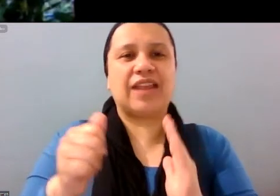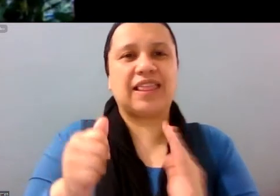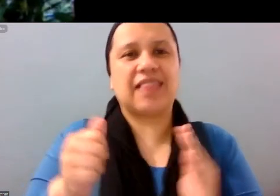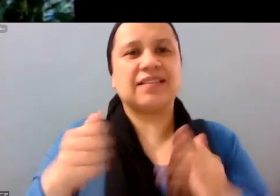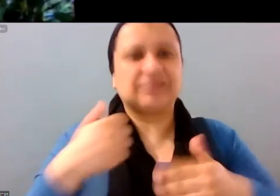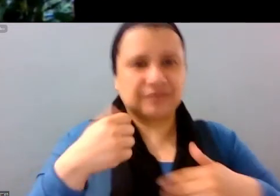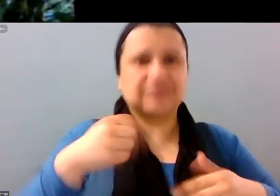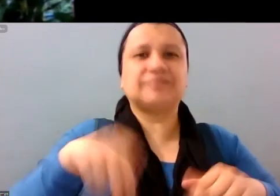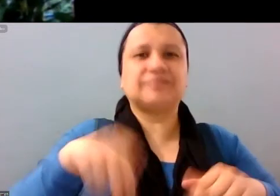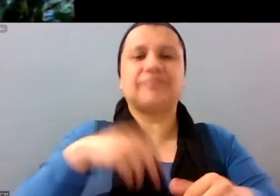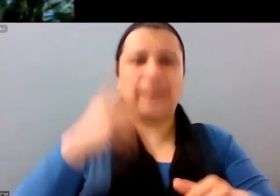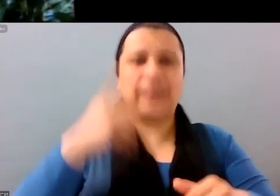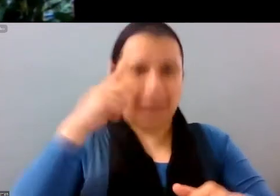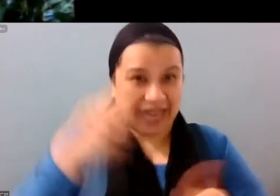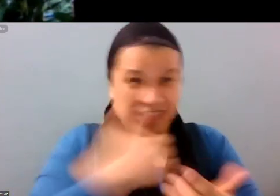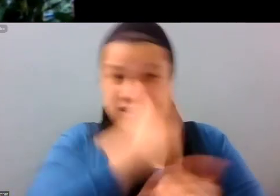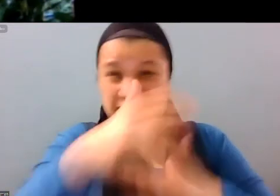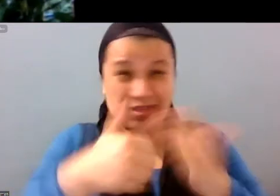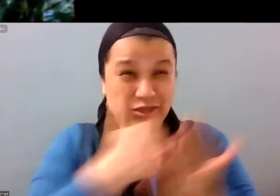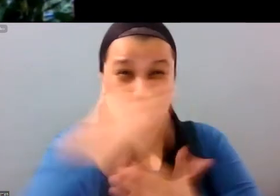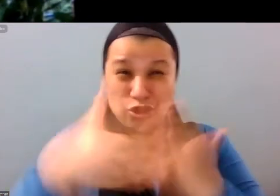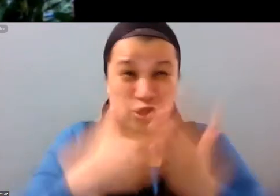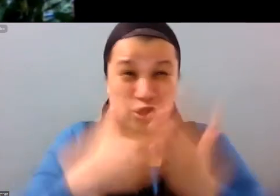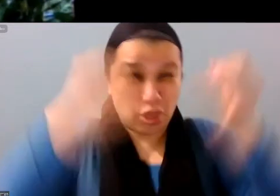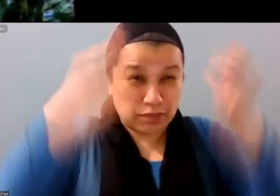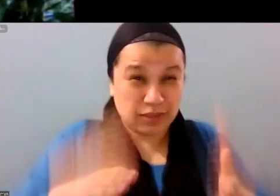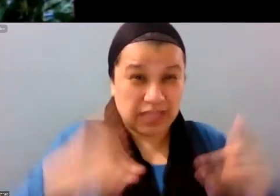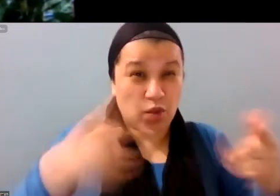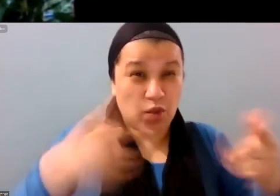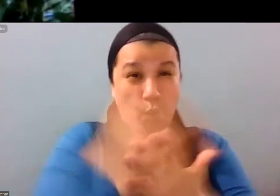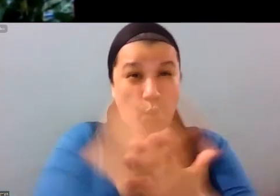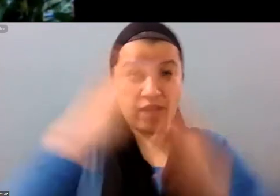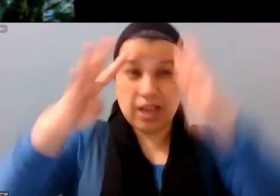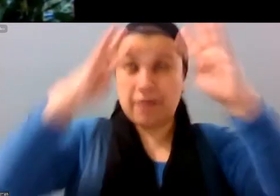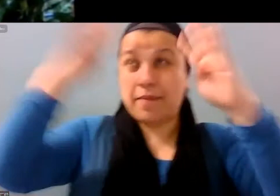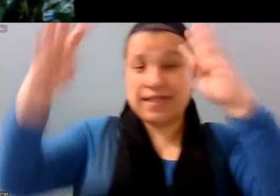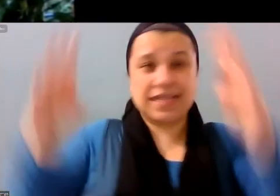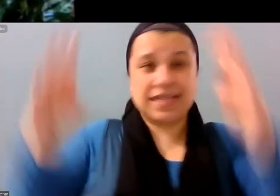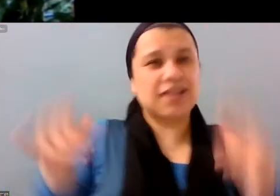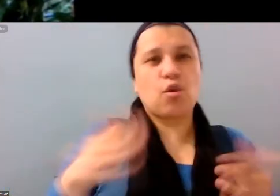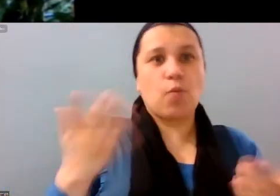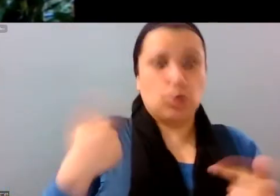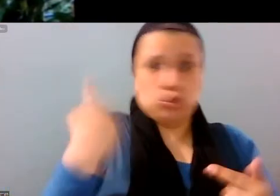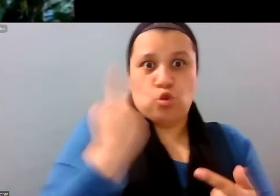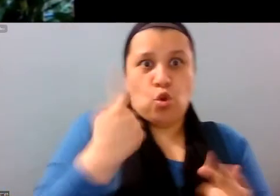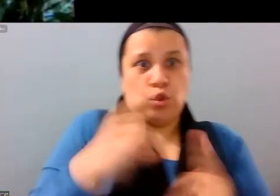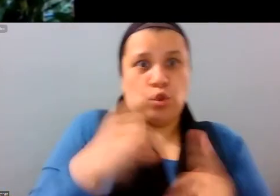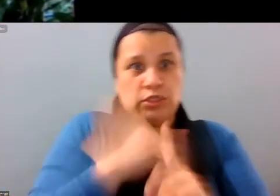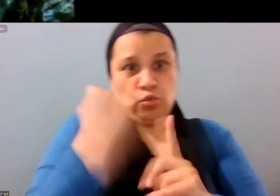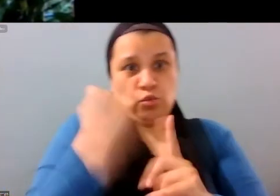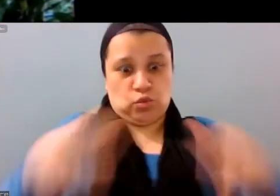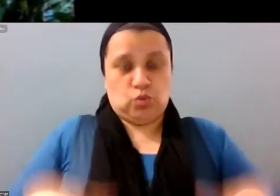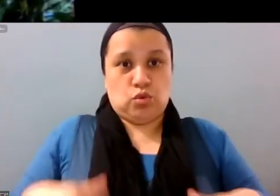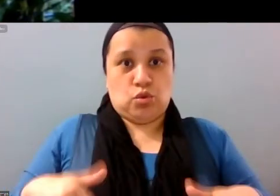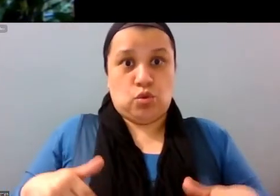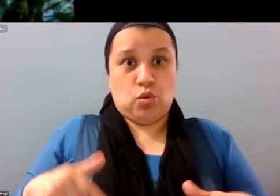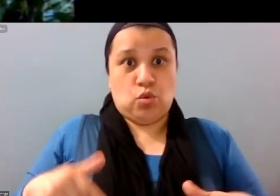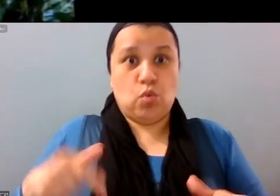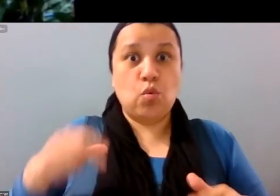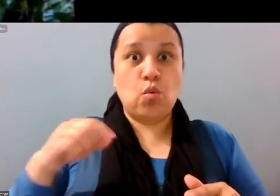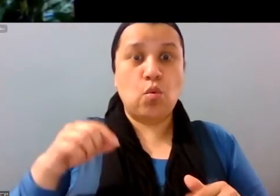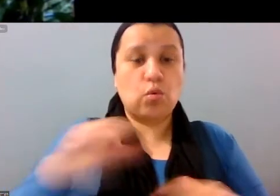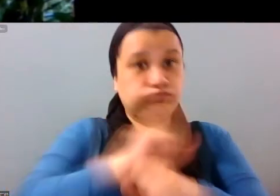todos los docentes para que tengan esa capacidad de reinventarse no solo en momentos como el de la pandemia actualmente sino que constantemente